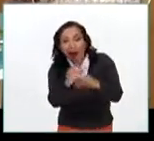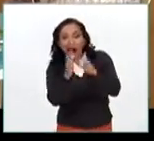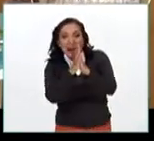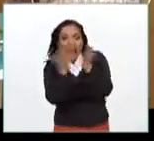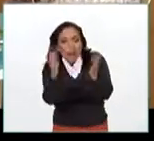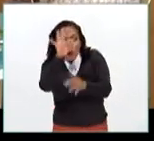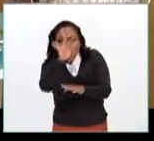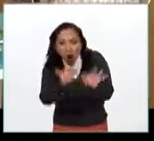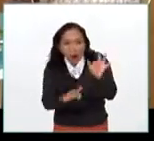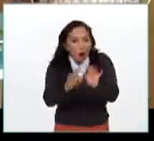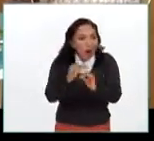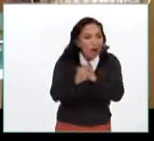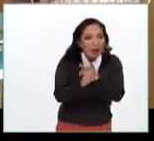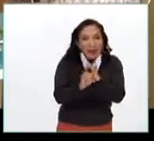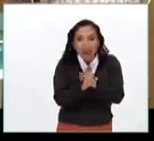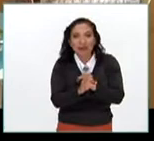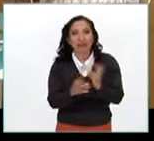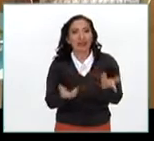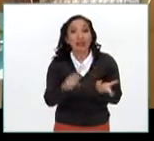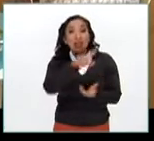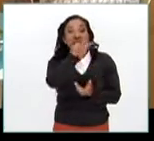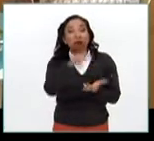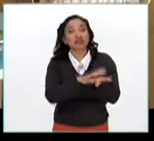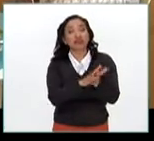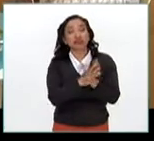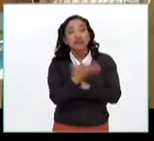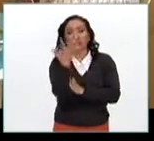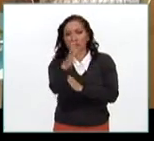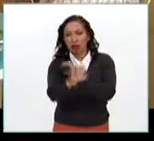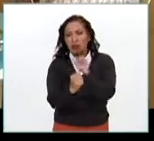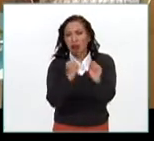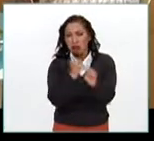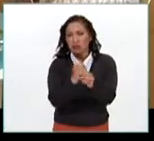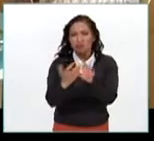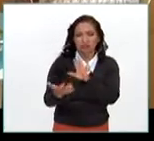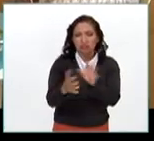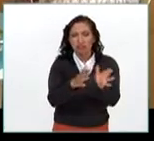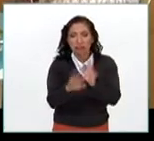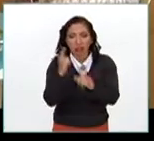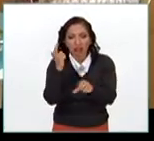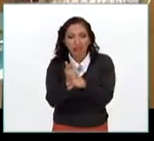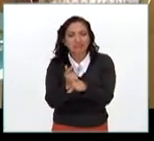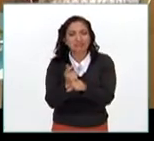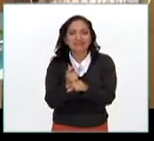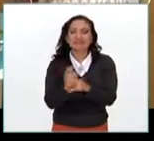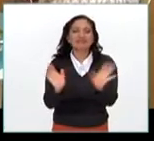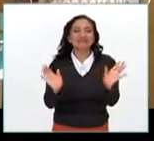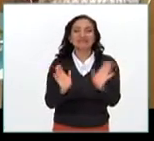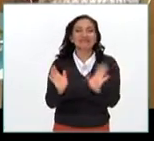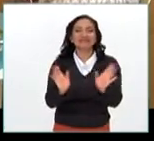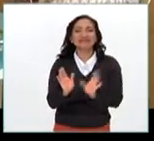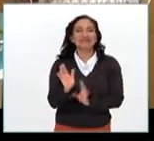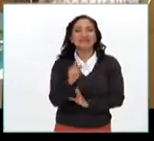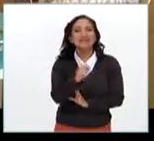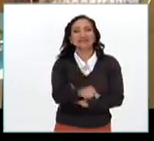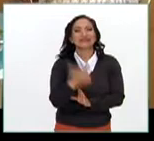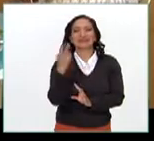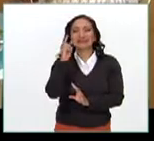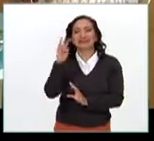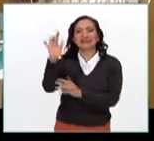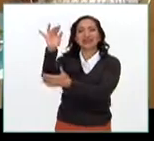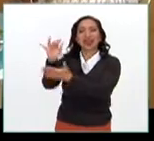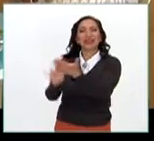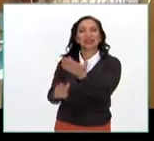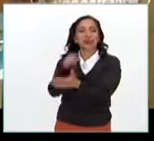al mundo digital, etcétera. Y después de 10 años o un poco más, se dieron cuenta que los niveles